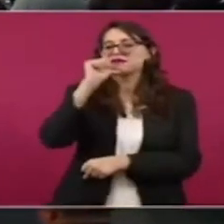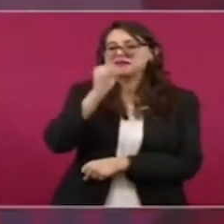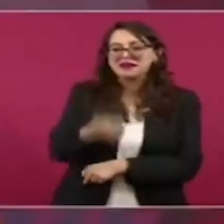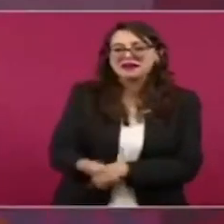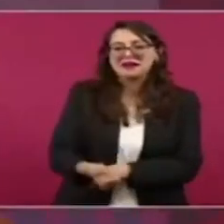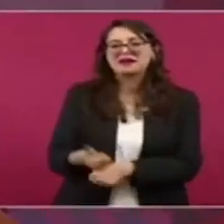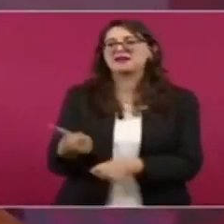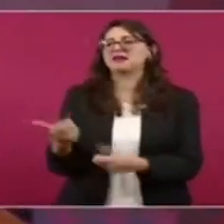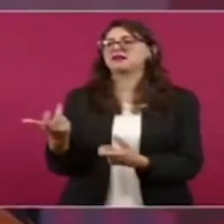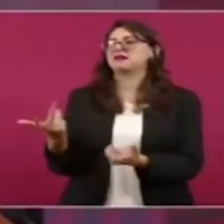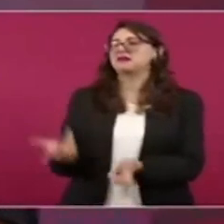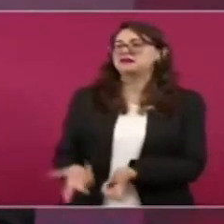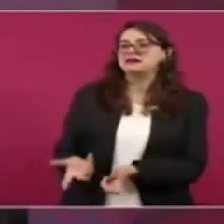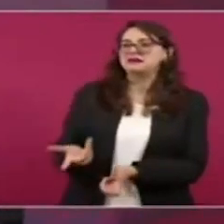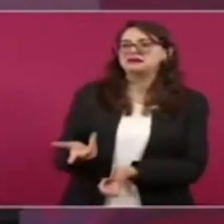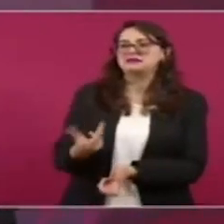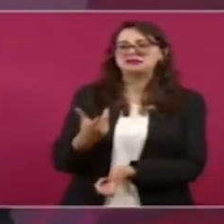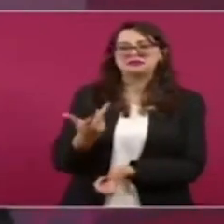mediocres